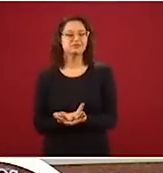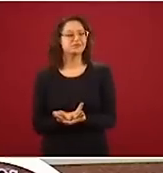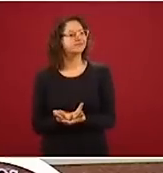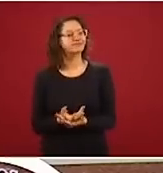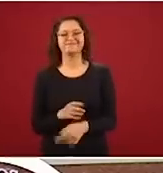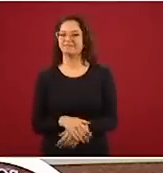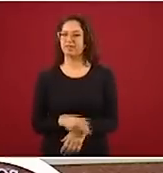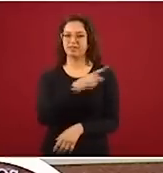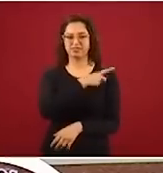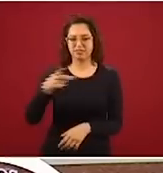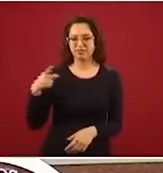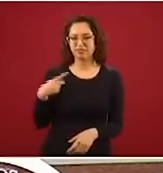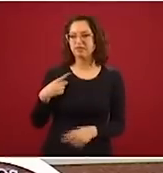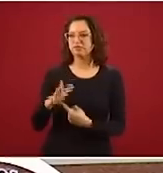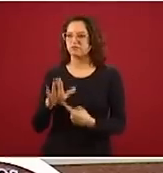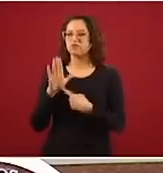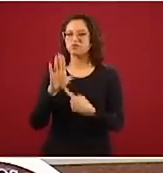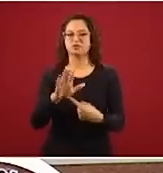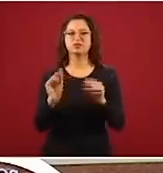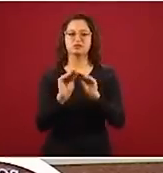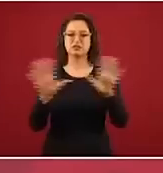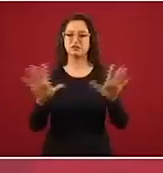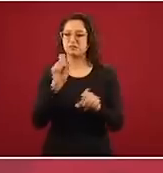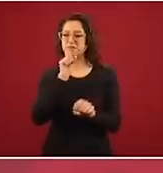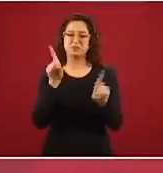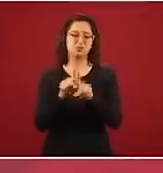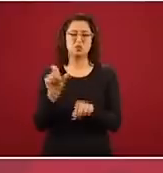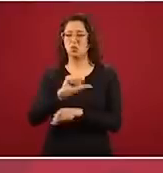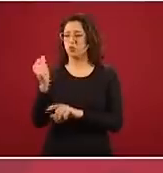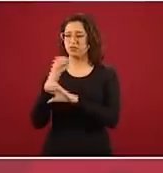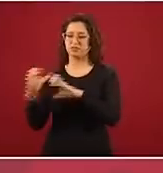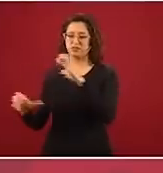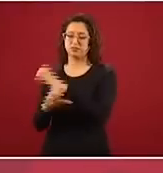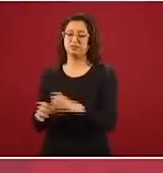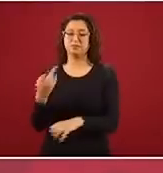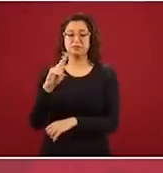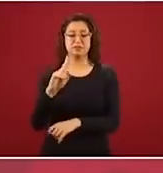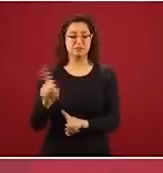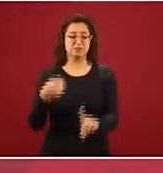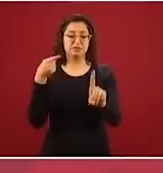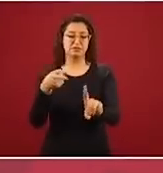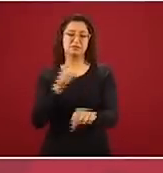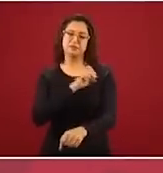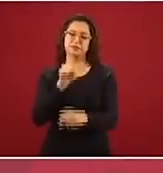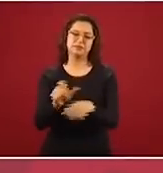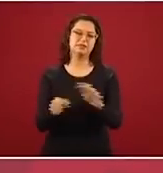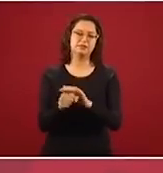si no aclaramos lo de Ayotzinapa y muchas otras cosas, pero esto es un asunto especial.